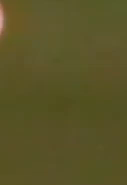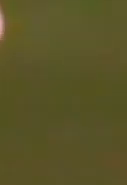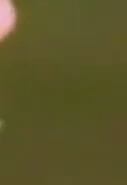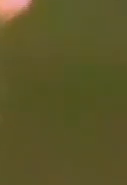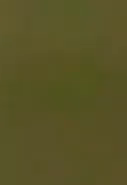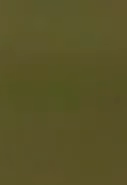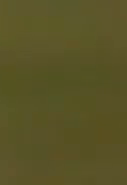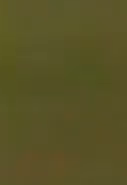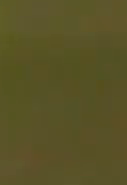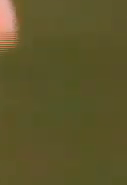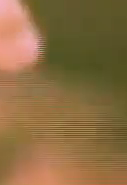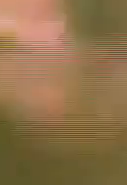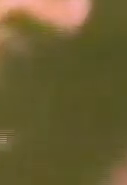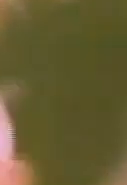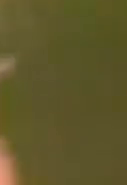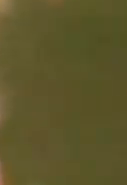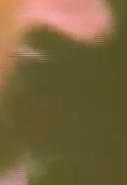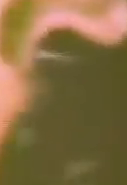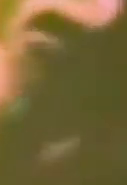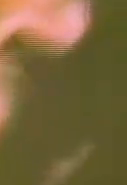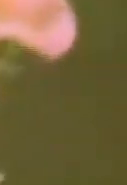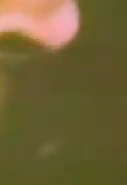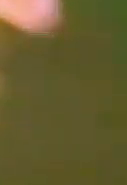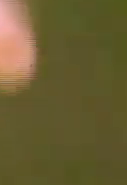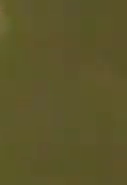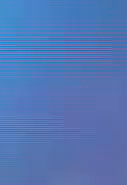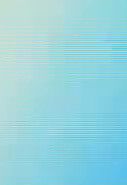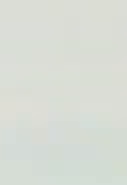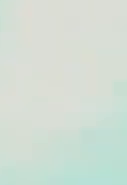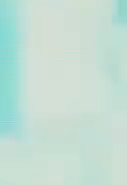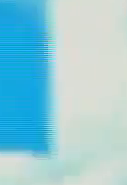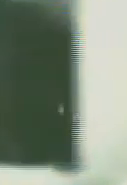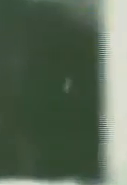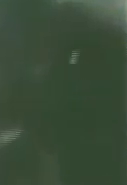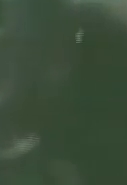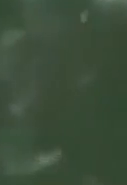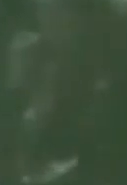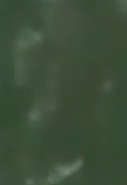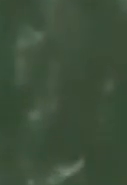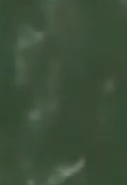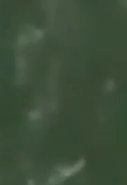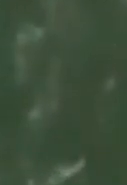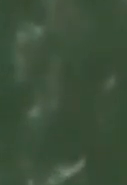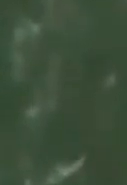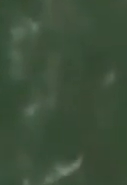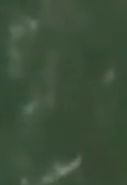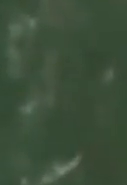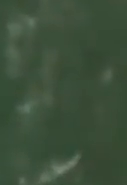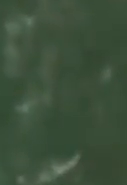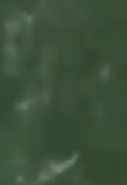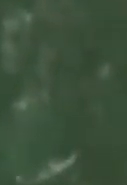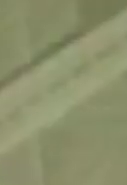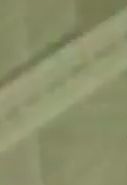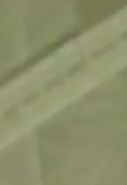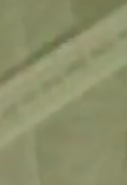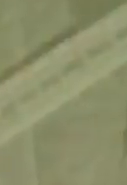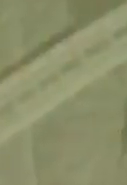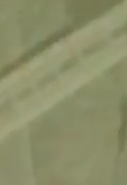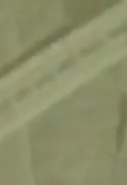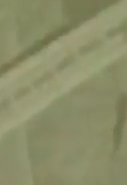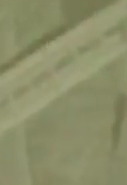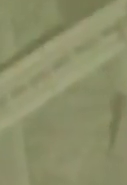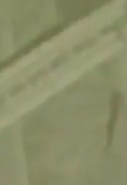pequeño compatriota, asegurarse de que esté bien muerto Bolívar. A la alta burguesía Bolívar le